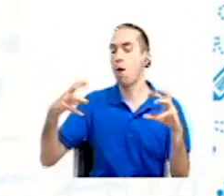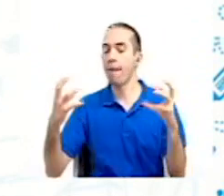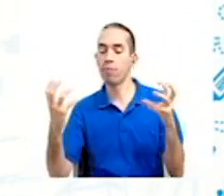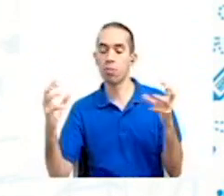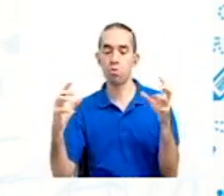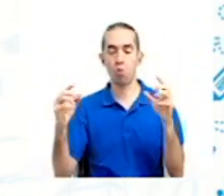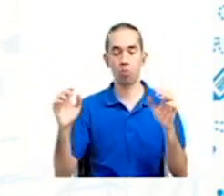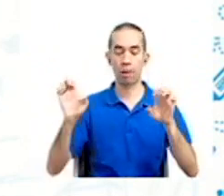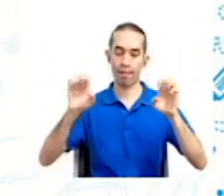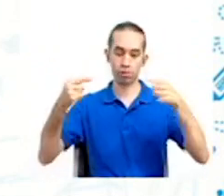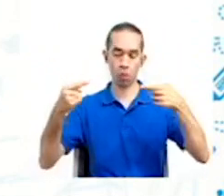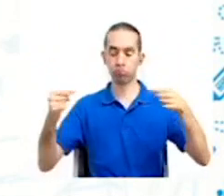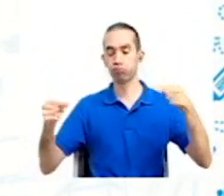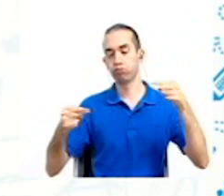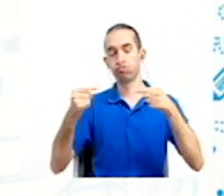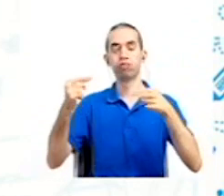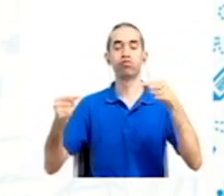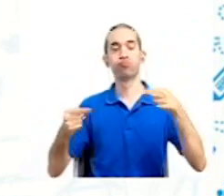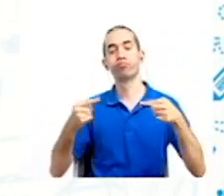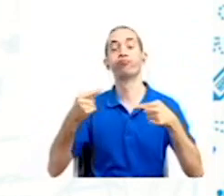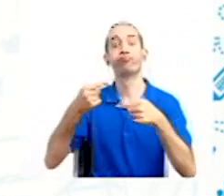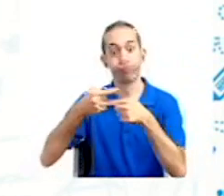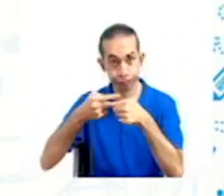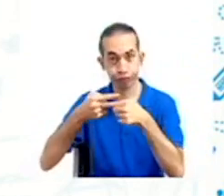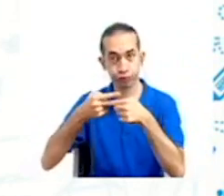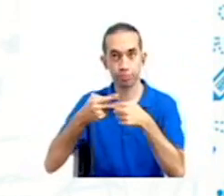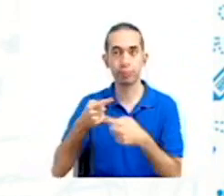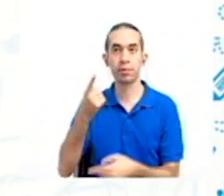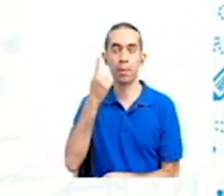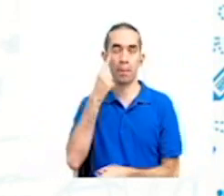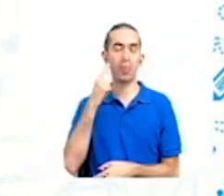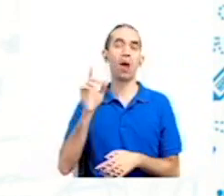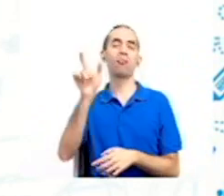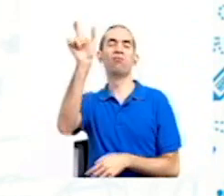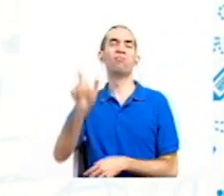molécula. Después de la familia 5 pasa lo siguiente.